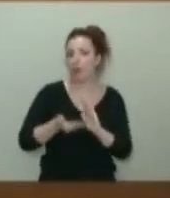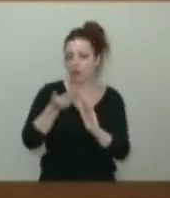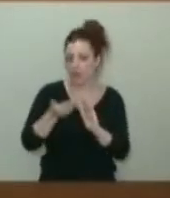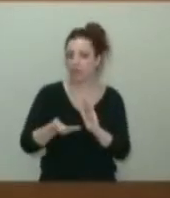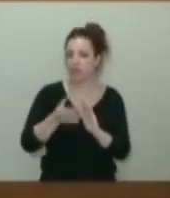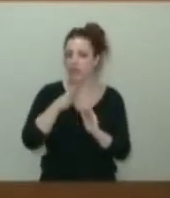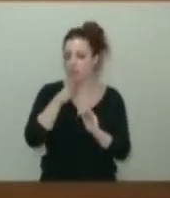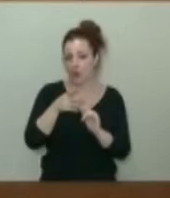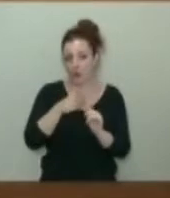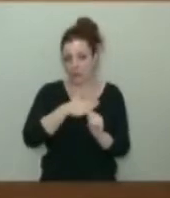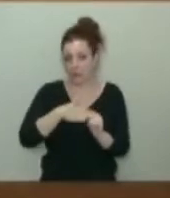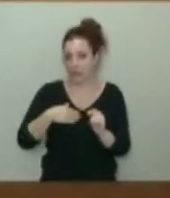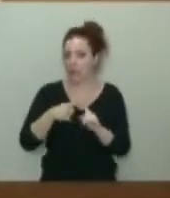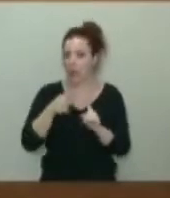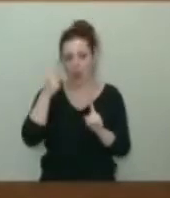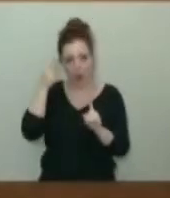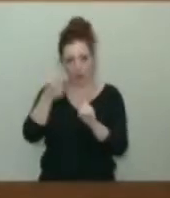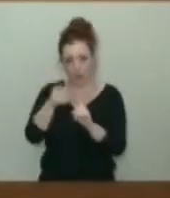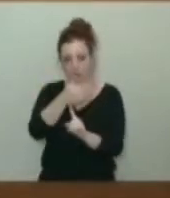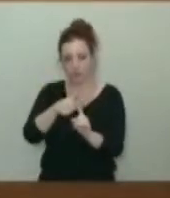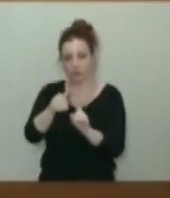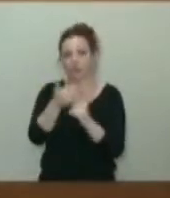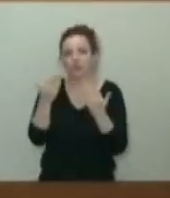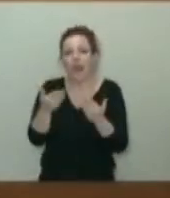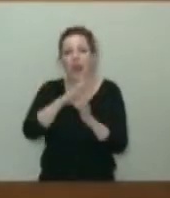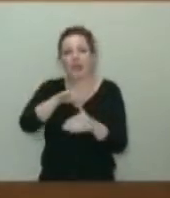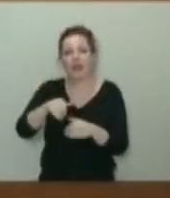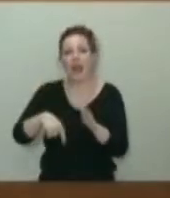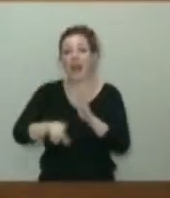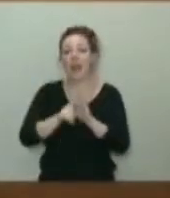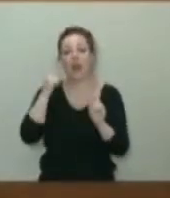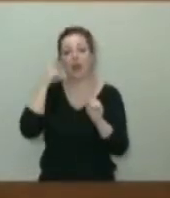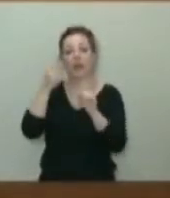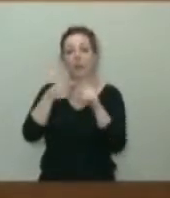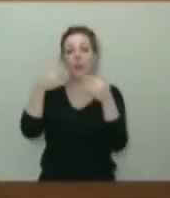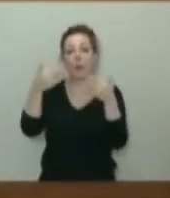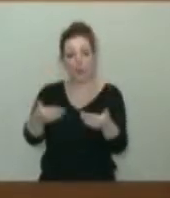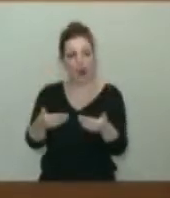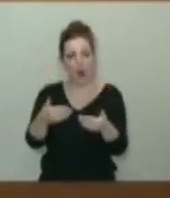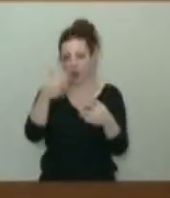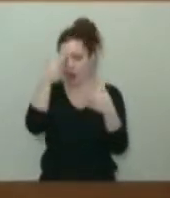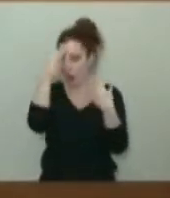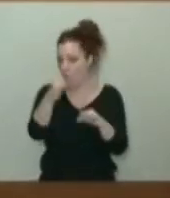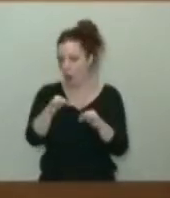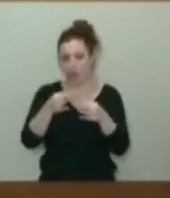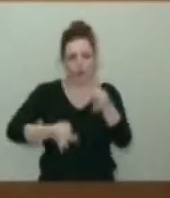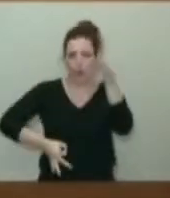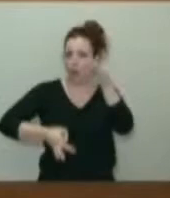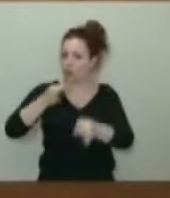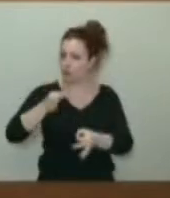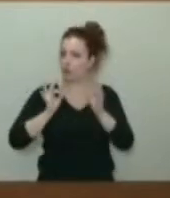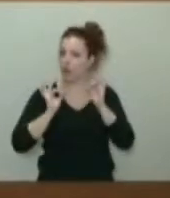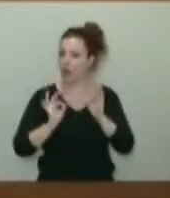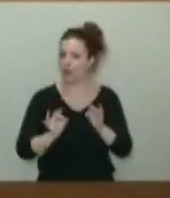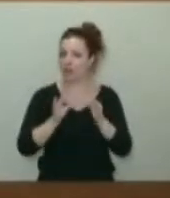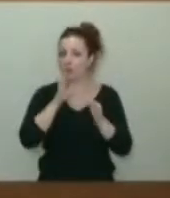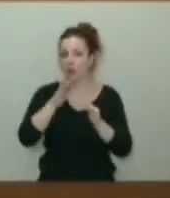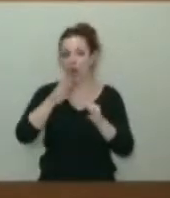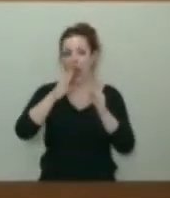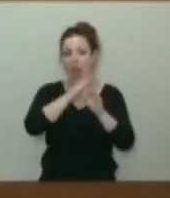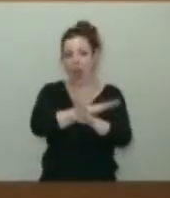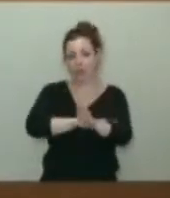de intenciones. Por eso, para nosotros, el objetivo de esta ley es un objetivo evidentemente justo. Las administraciones deben